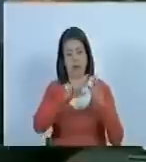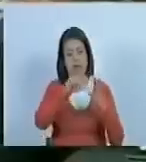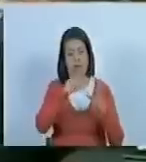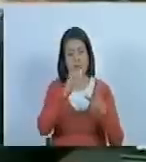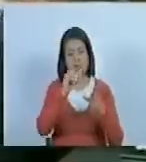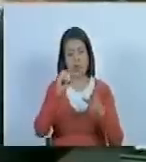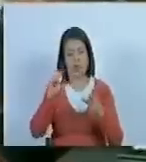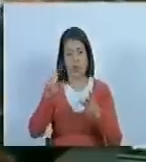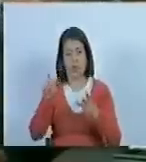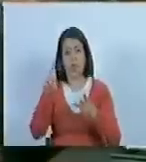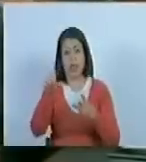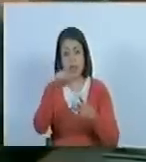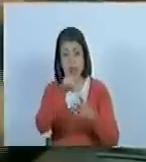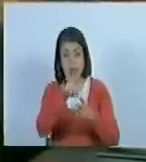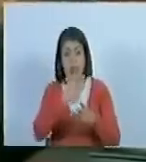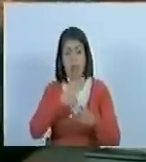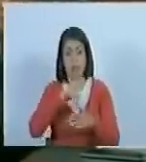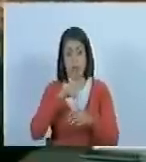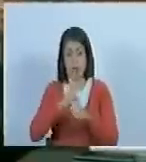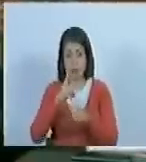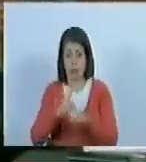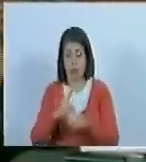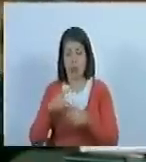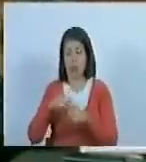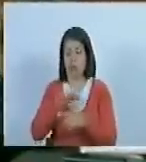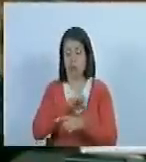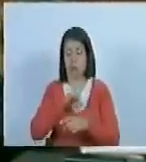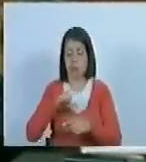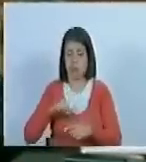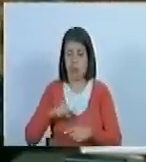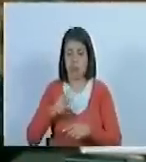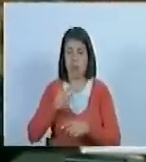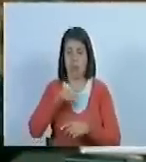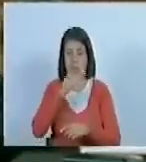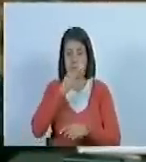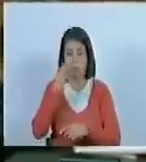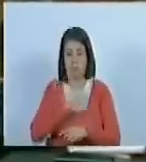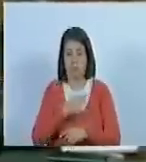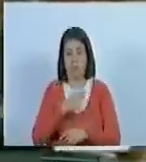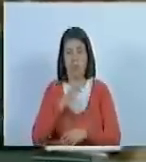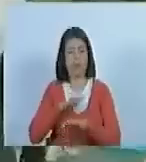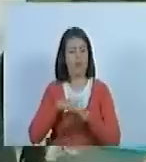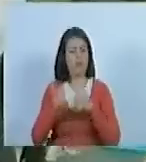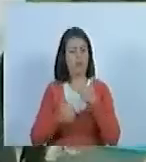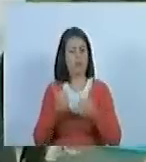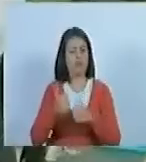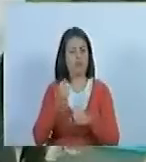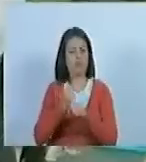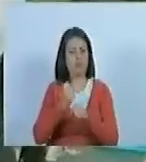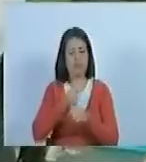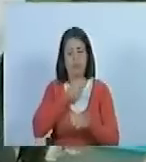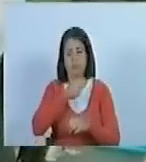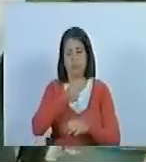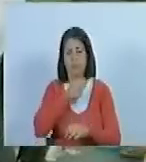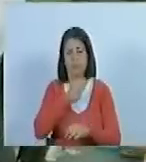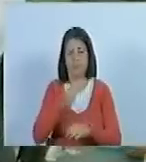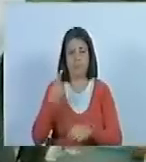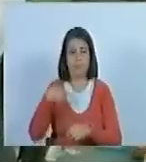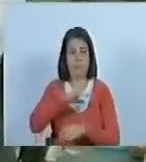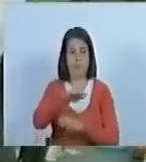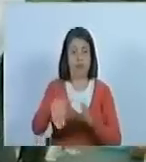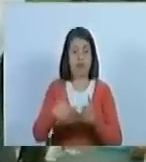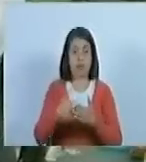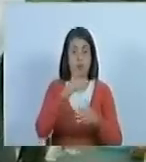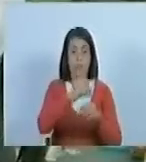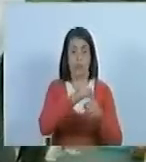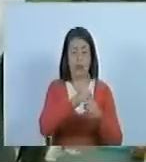son las que tienen nuestros datos, nuestra privacidad, nuestra realidad. ¿Cuál es el papel del periodismo frente a la obtención de todos los